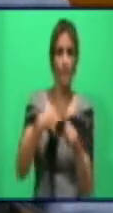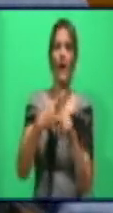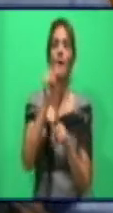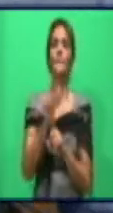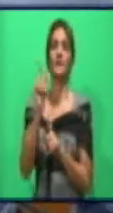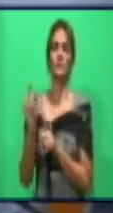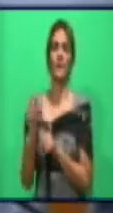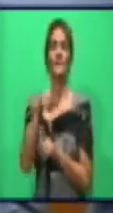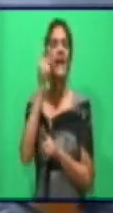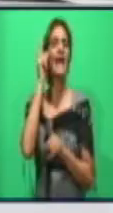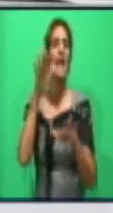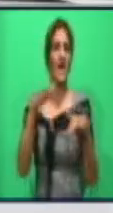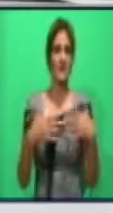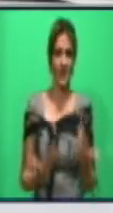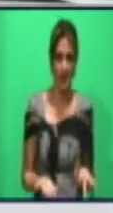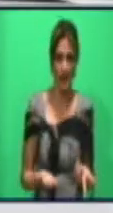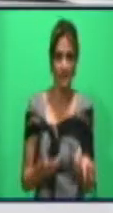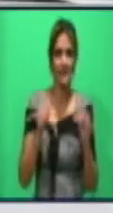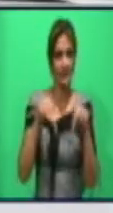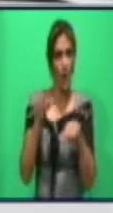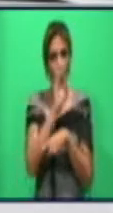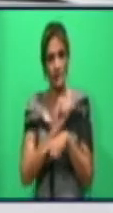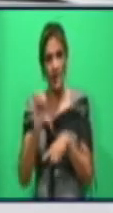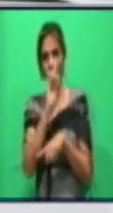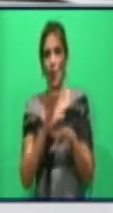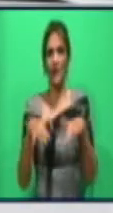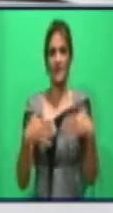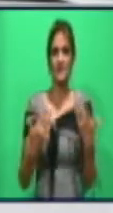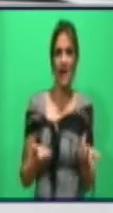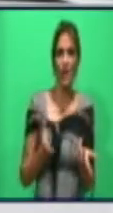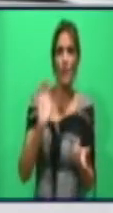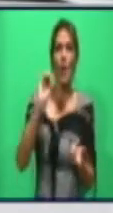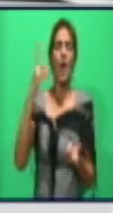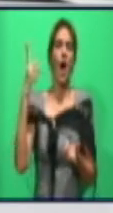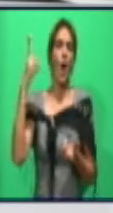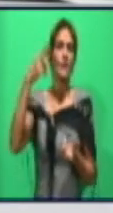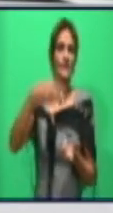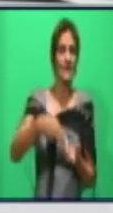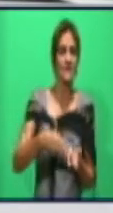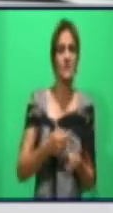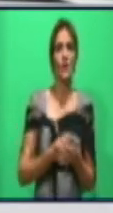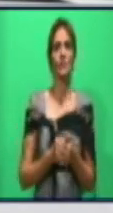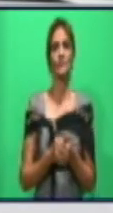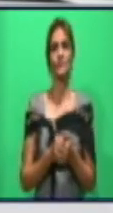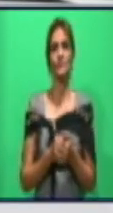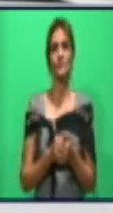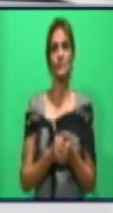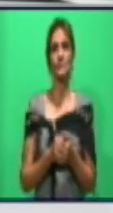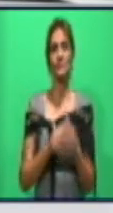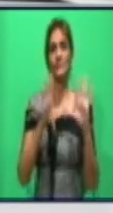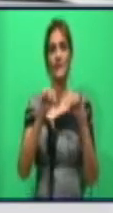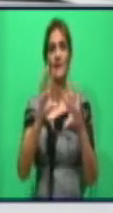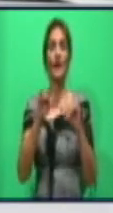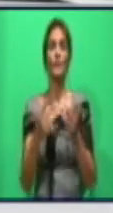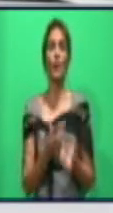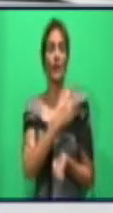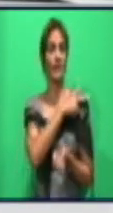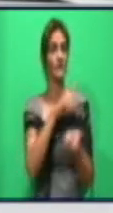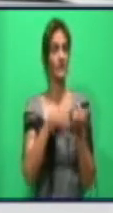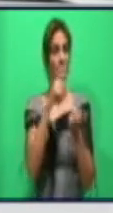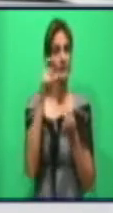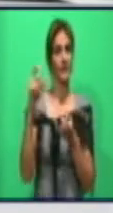esta de cómo os tenemos organizados de acuerdo a la indicación que dio nuestro presidente consejo de defensa y el vicepresidente del consejo